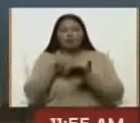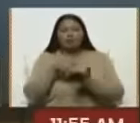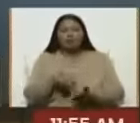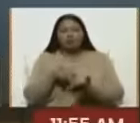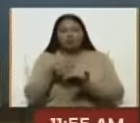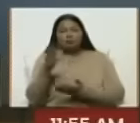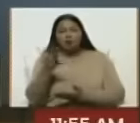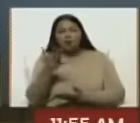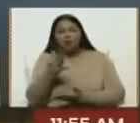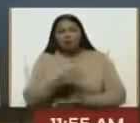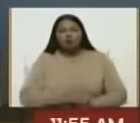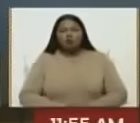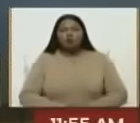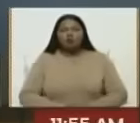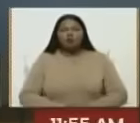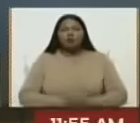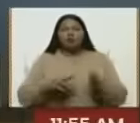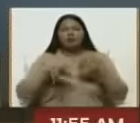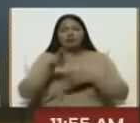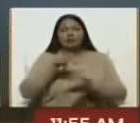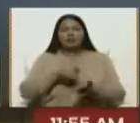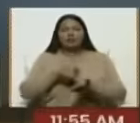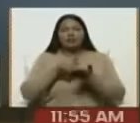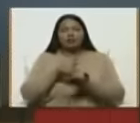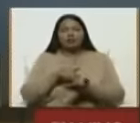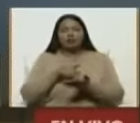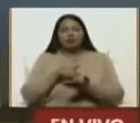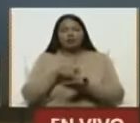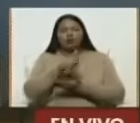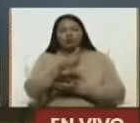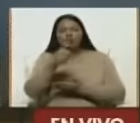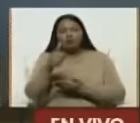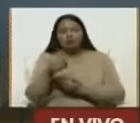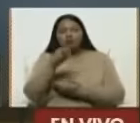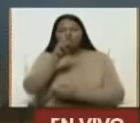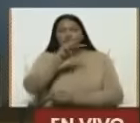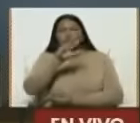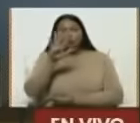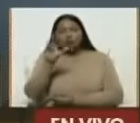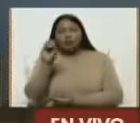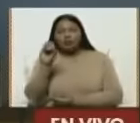cada uno de 13 kilogramos, para un total aproximado de